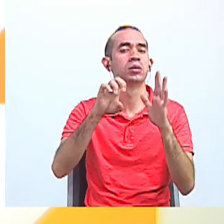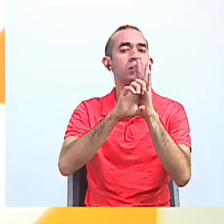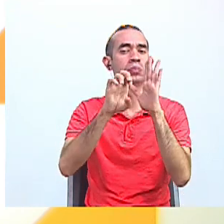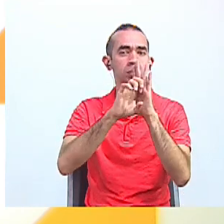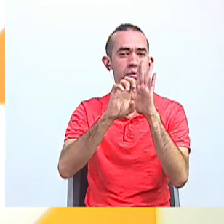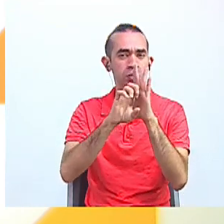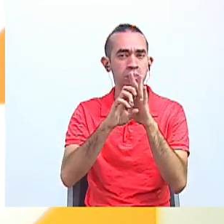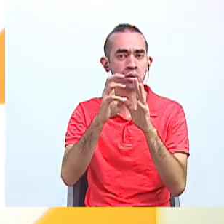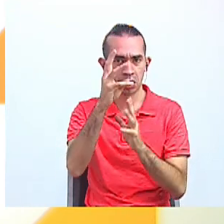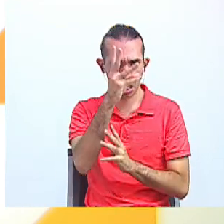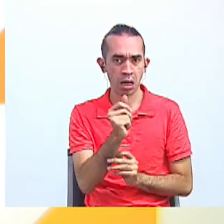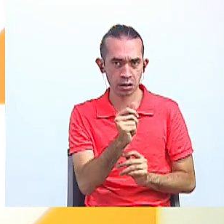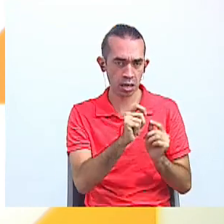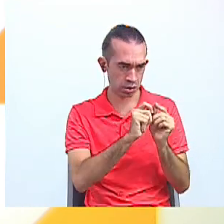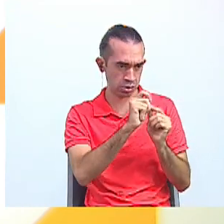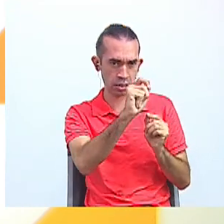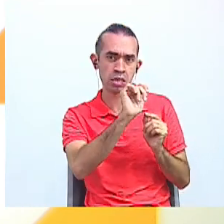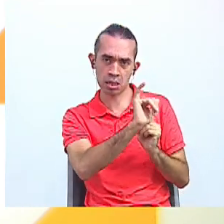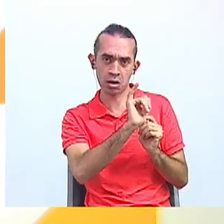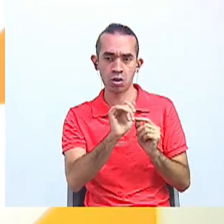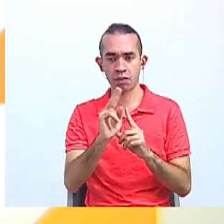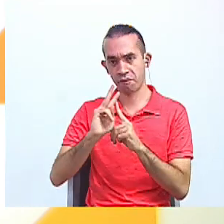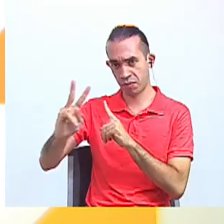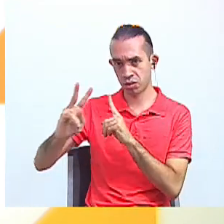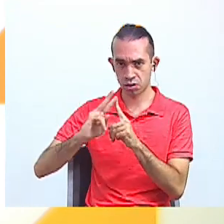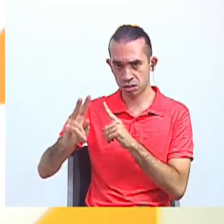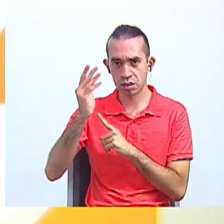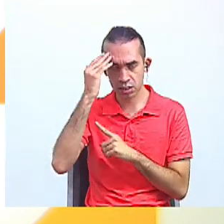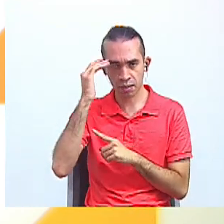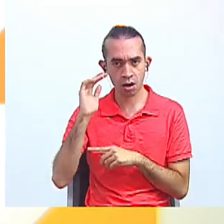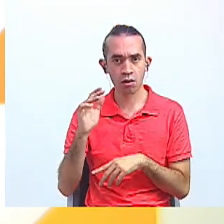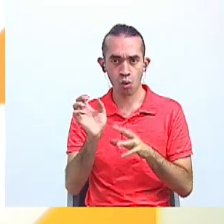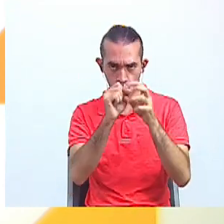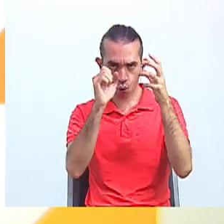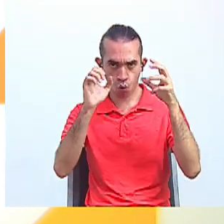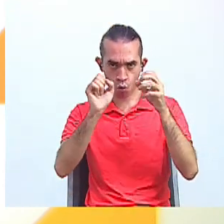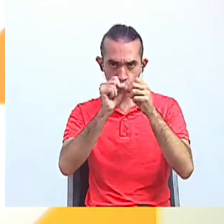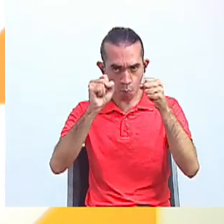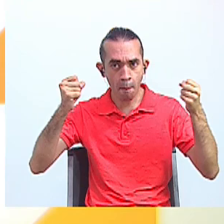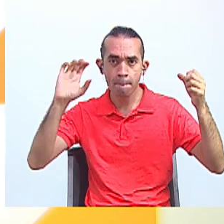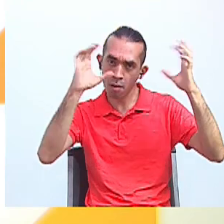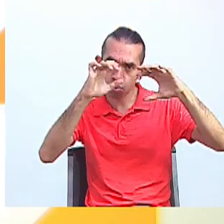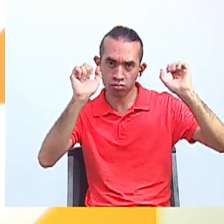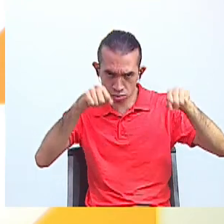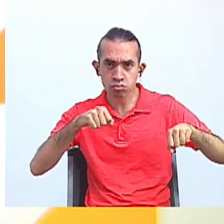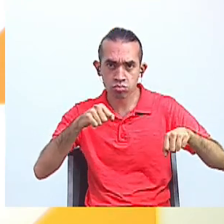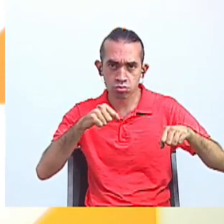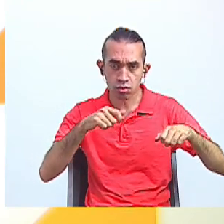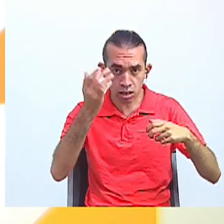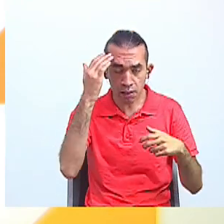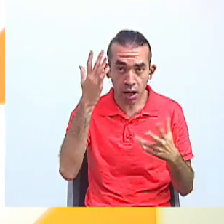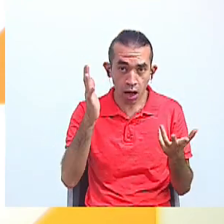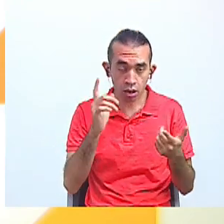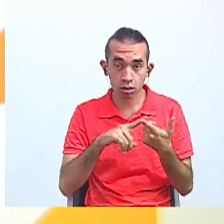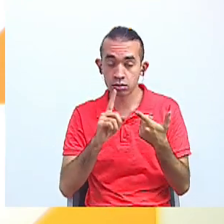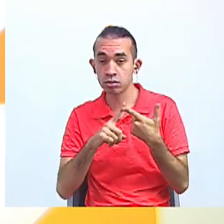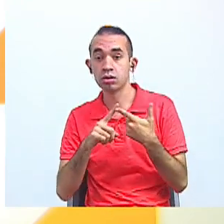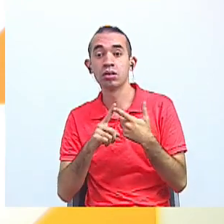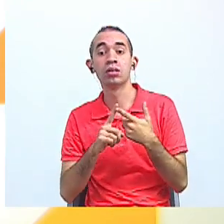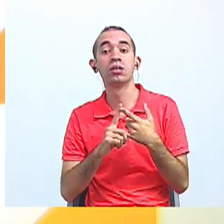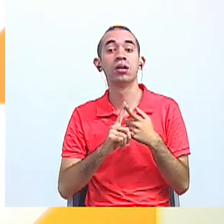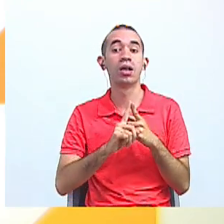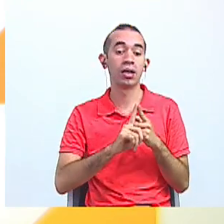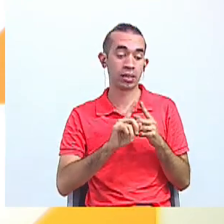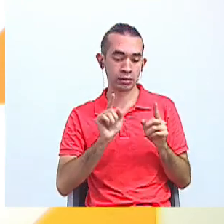ejemplo, estas cantidades escalares y vectoriales por medio de una herramienta como Google Maps. ¿Sabían la diferencia entre cantidades escalares